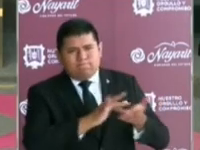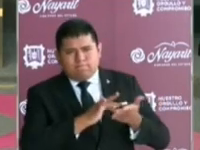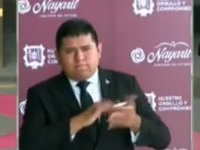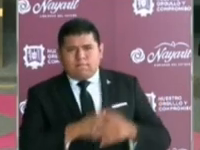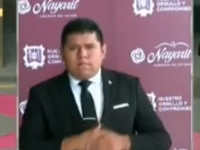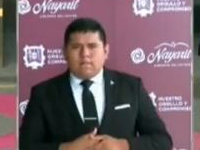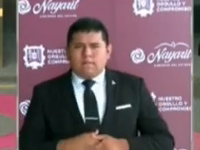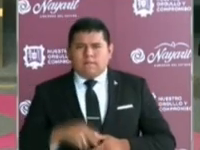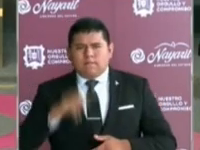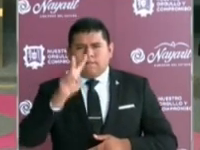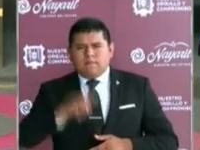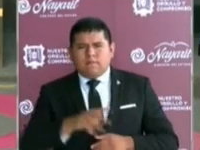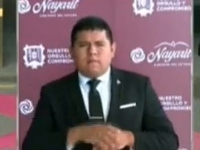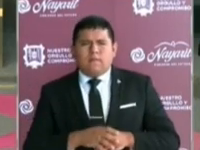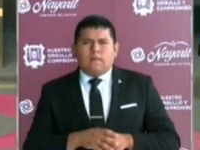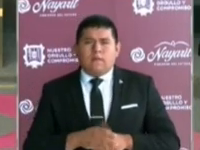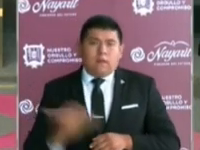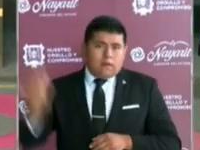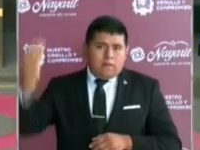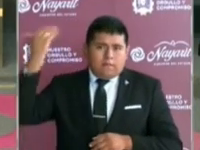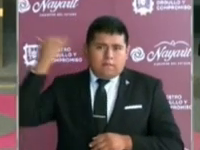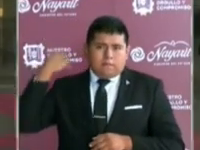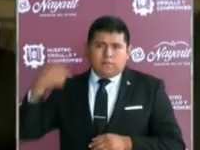de haber participado en varias campañas,